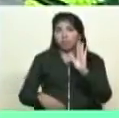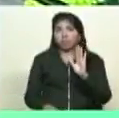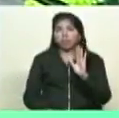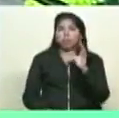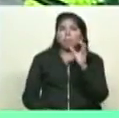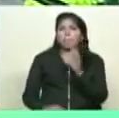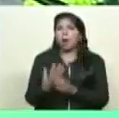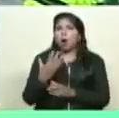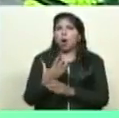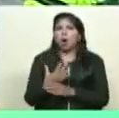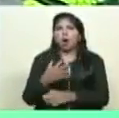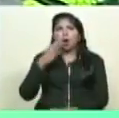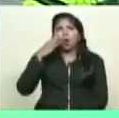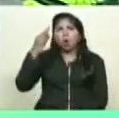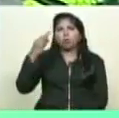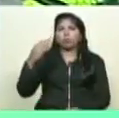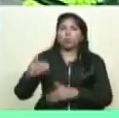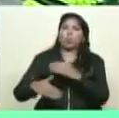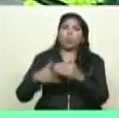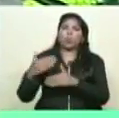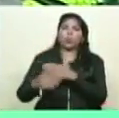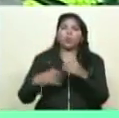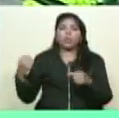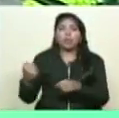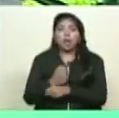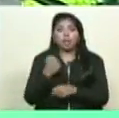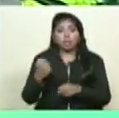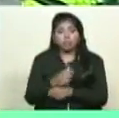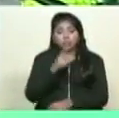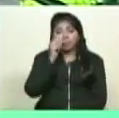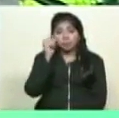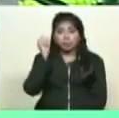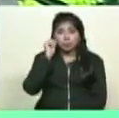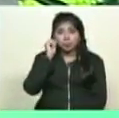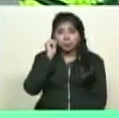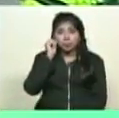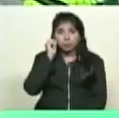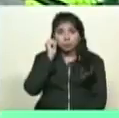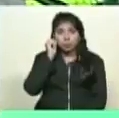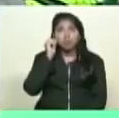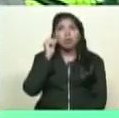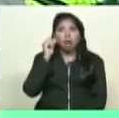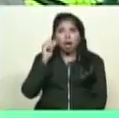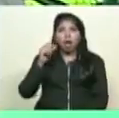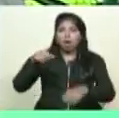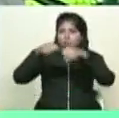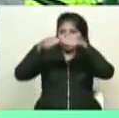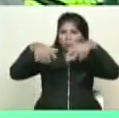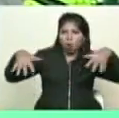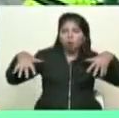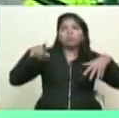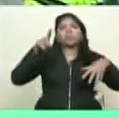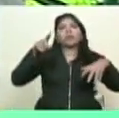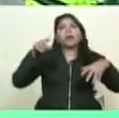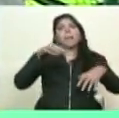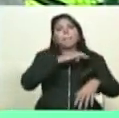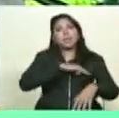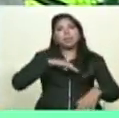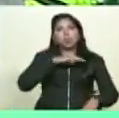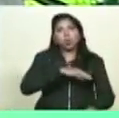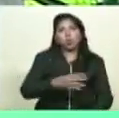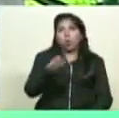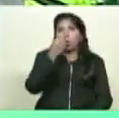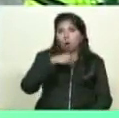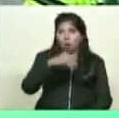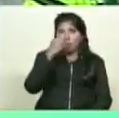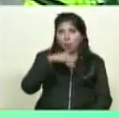creando los consejos productivos de trabajadores y trabajadoras en el marco de la gran misión abastecimiento soberano. Y el 11 de